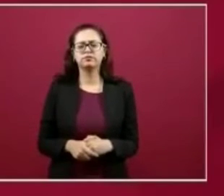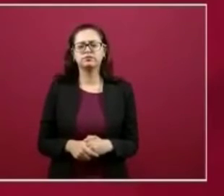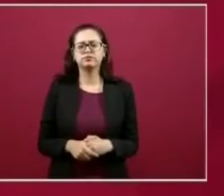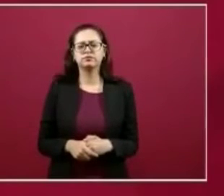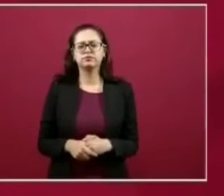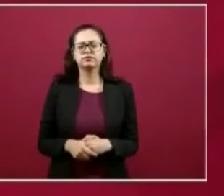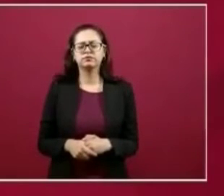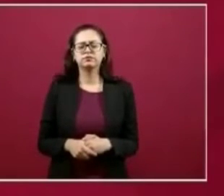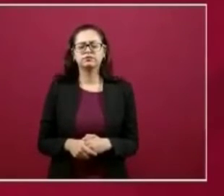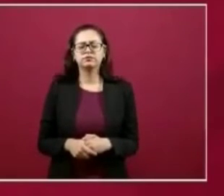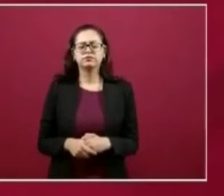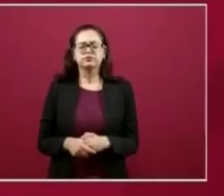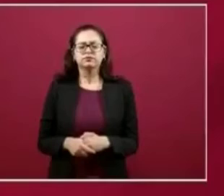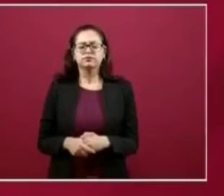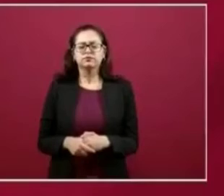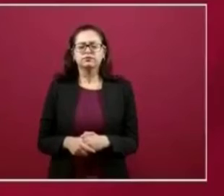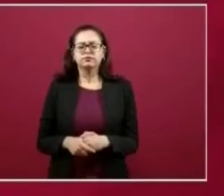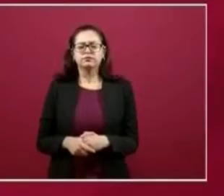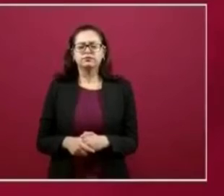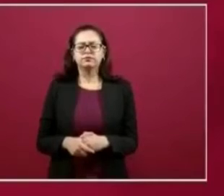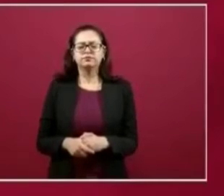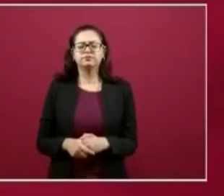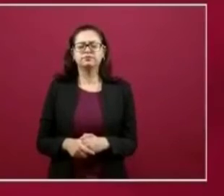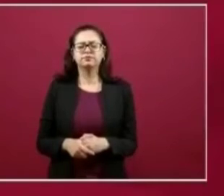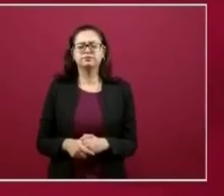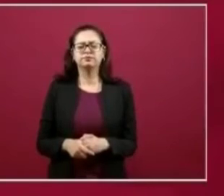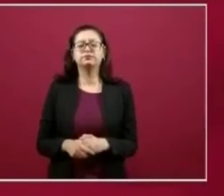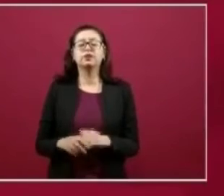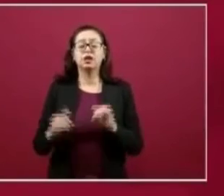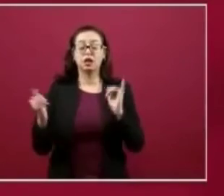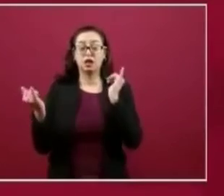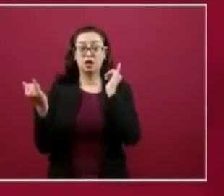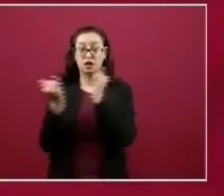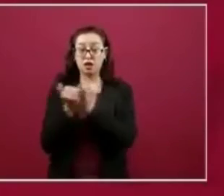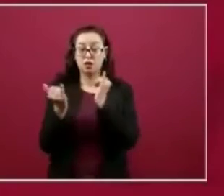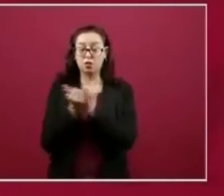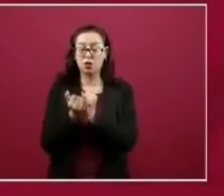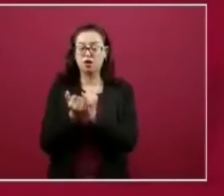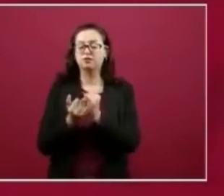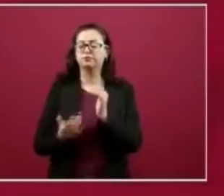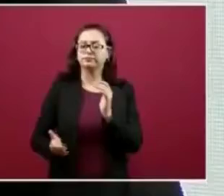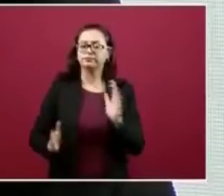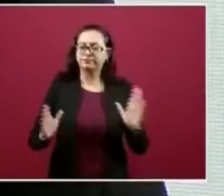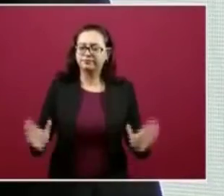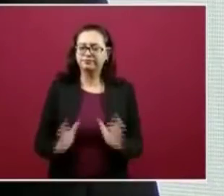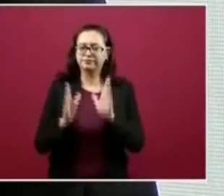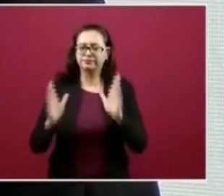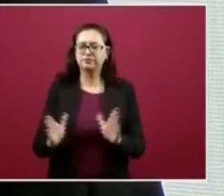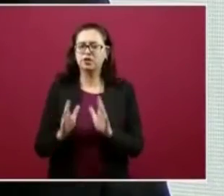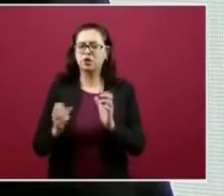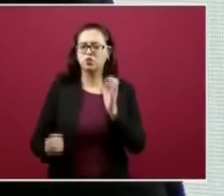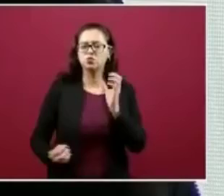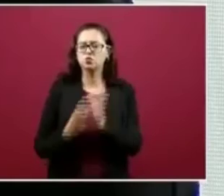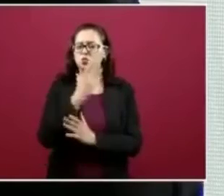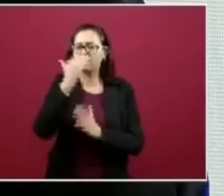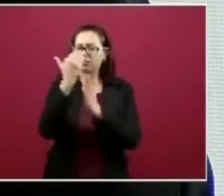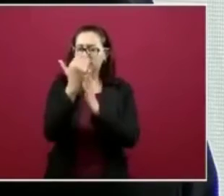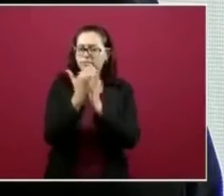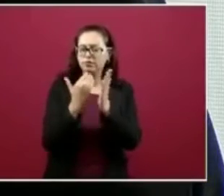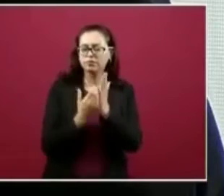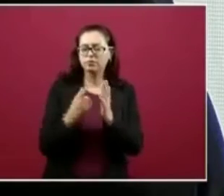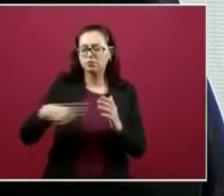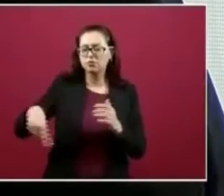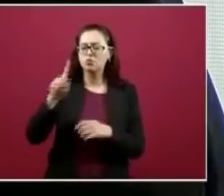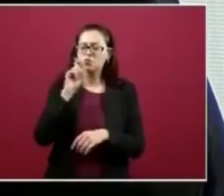Vamos también a impulsar herramientas para una investigación con la debida diligencia en los casos de violencias contra las